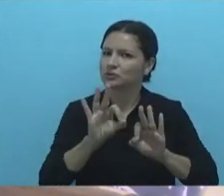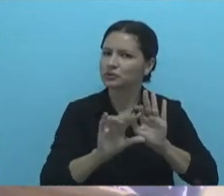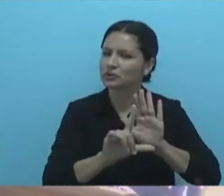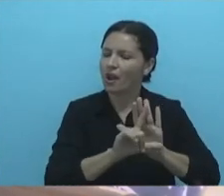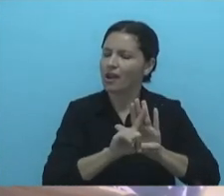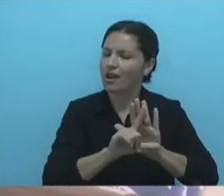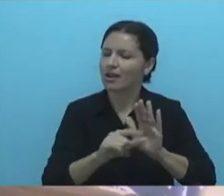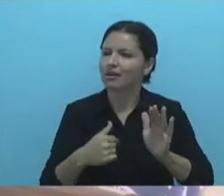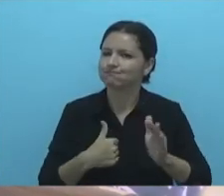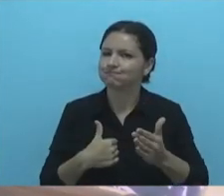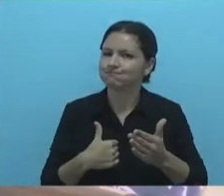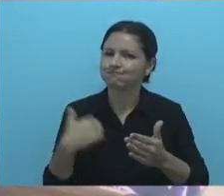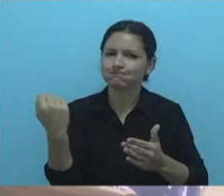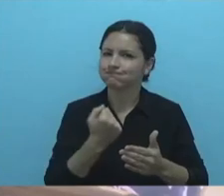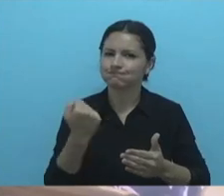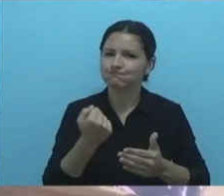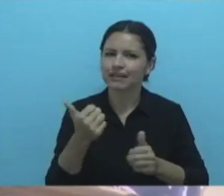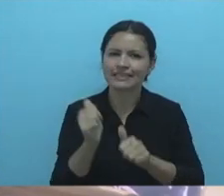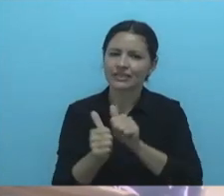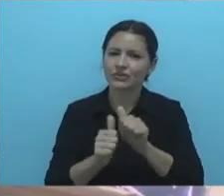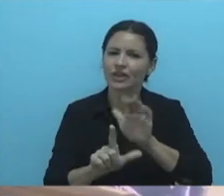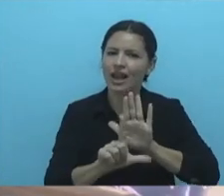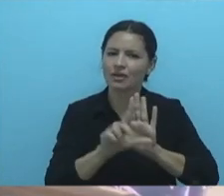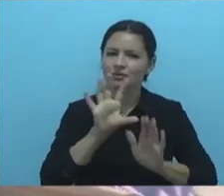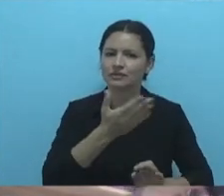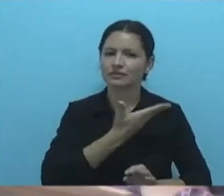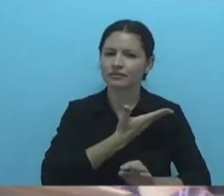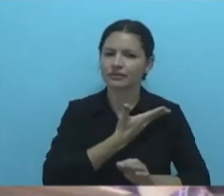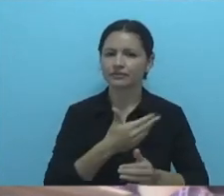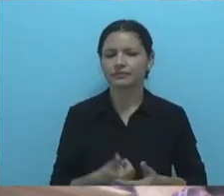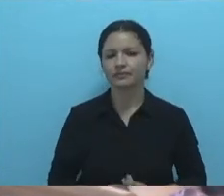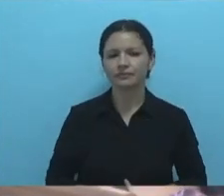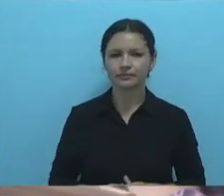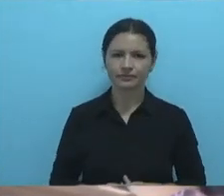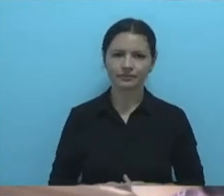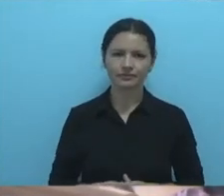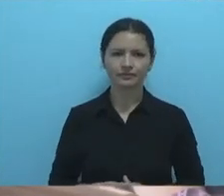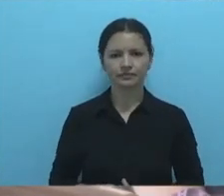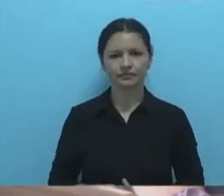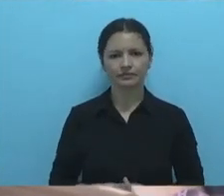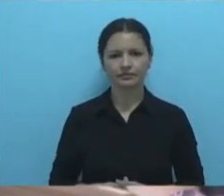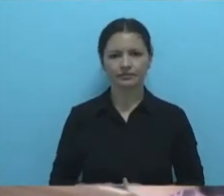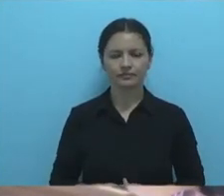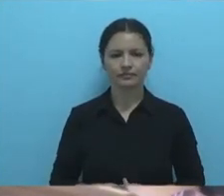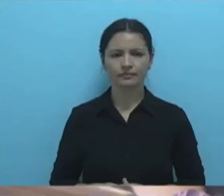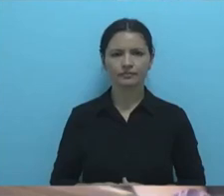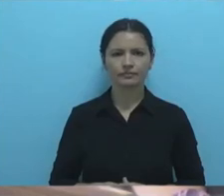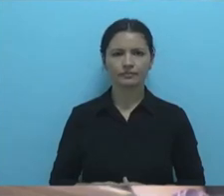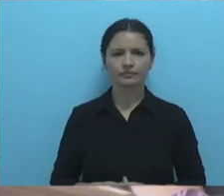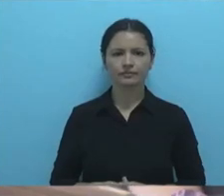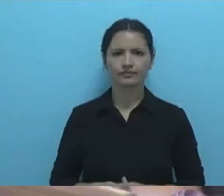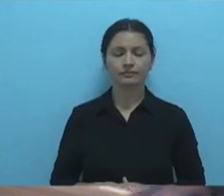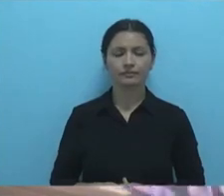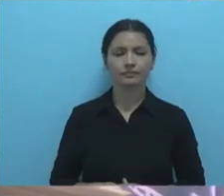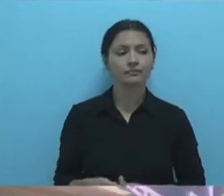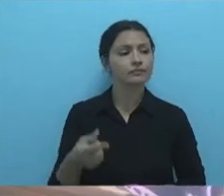importantísimo en la historia de las leyes de la provincia de Santa Fe y como decía un paso más porque la realidad es que